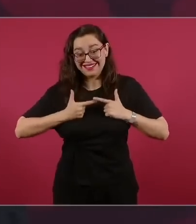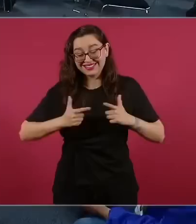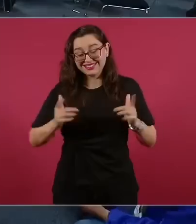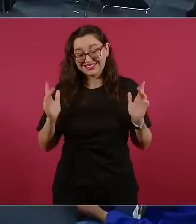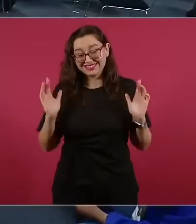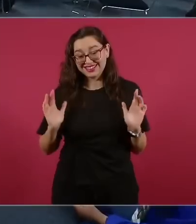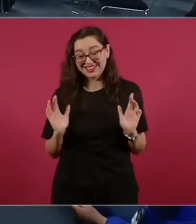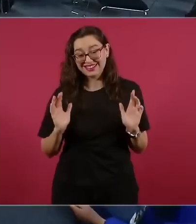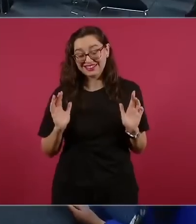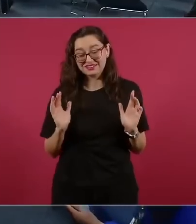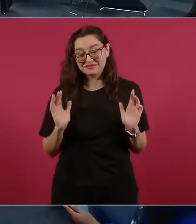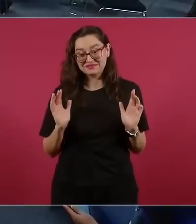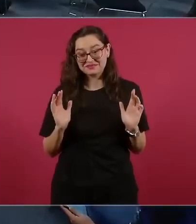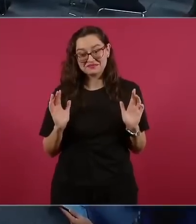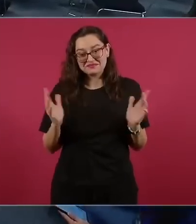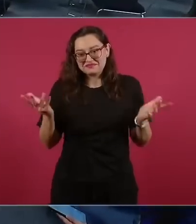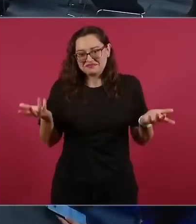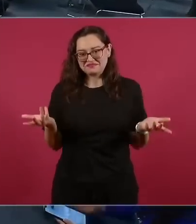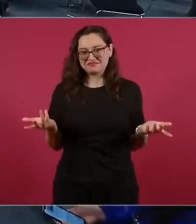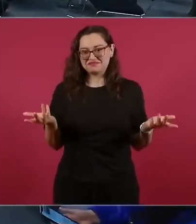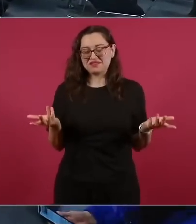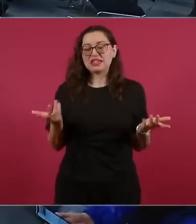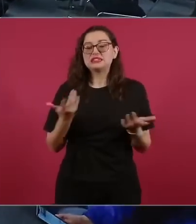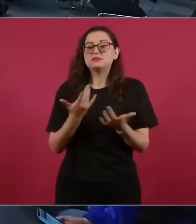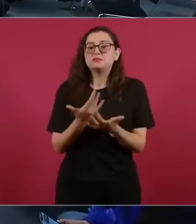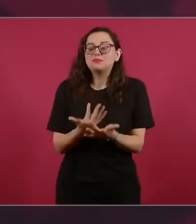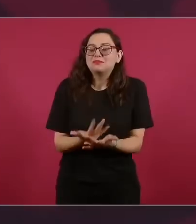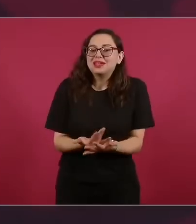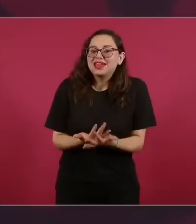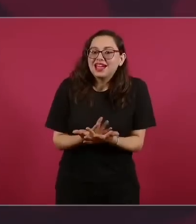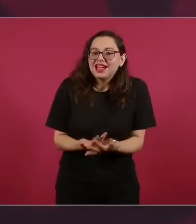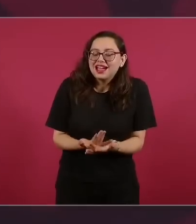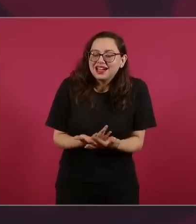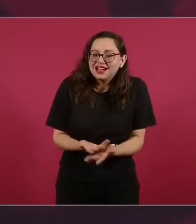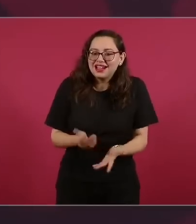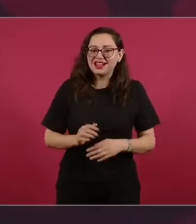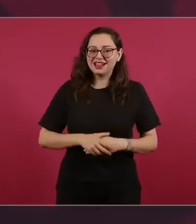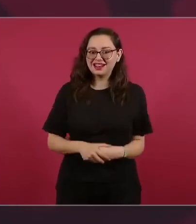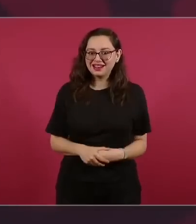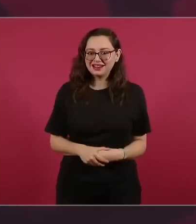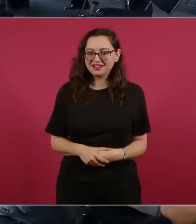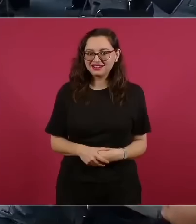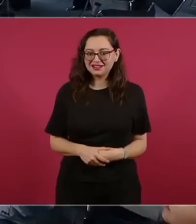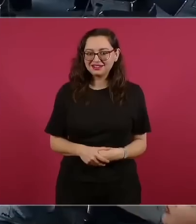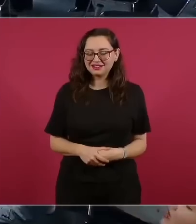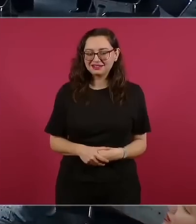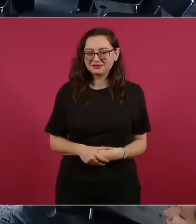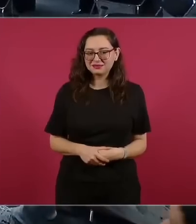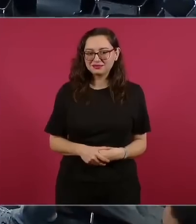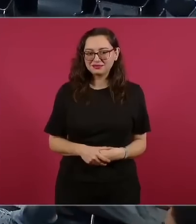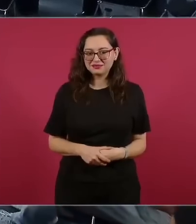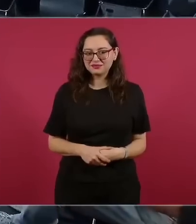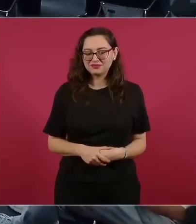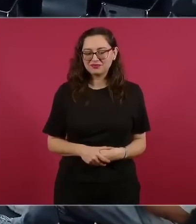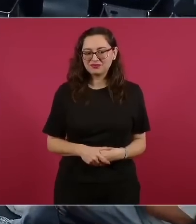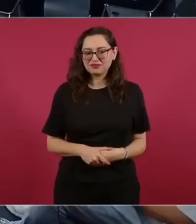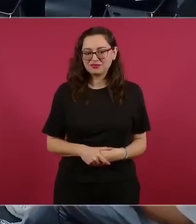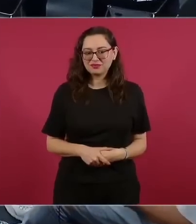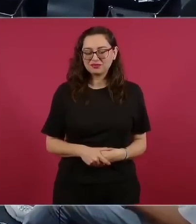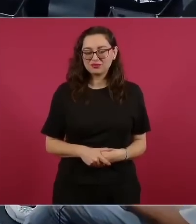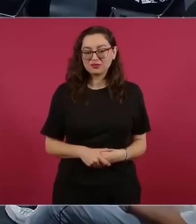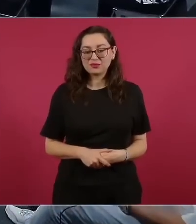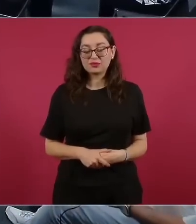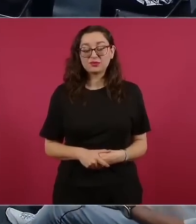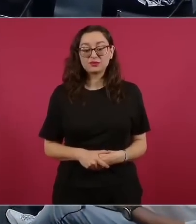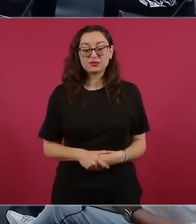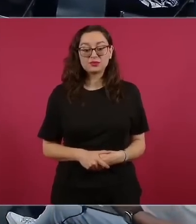Por eso, hay dos. Entonces, hay que esperarnos. El caso de que haya respeto diplomático, ¿no, presidente? Es decir, usted ha logrado